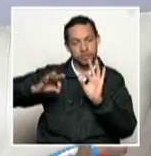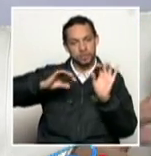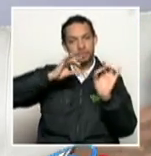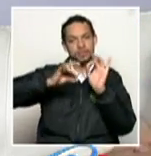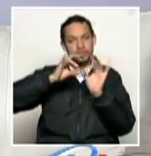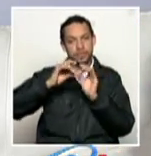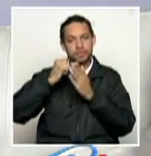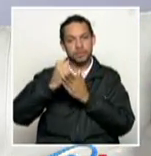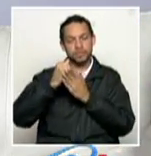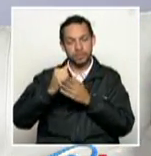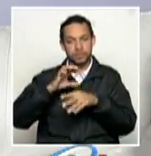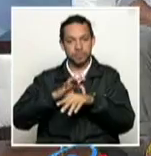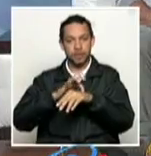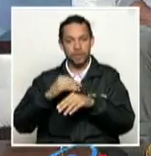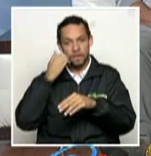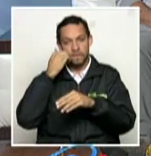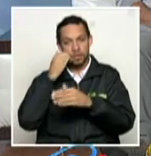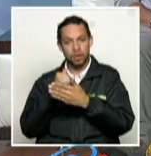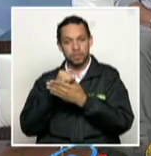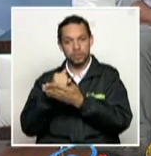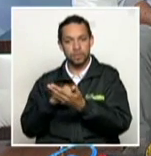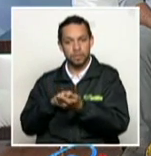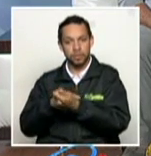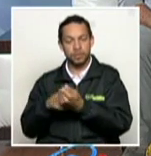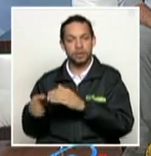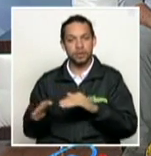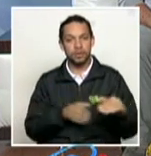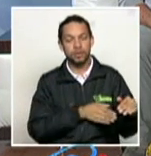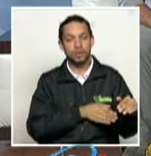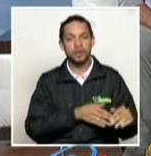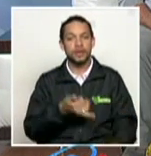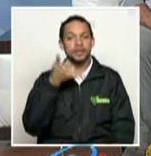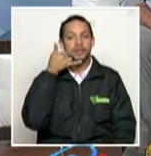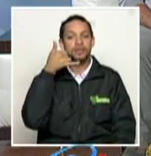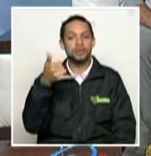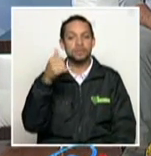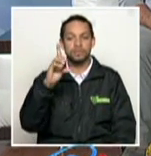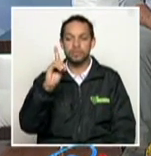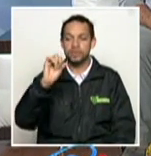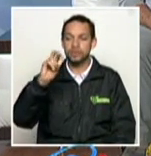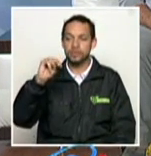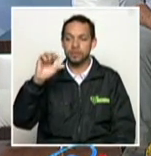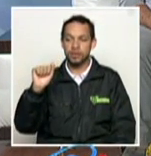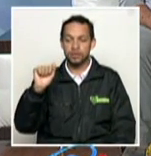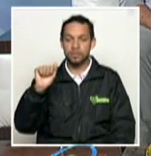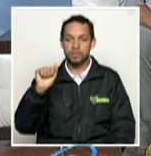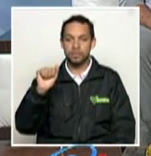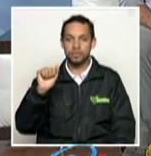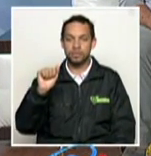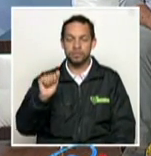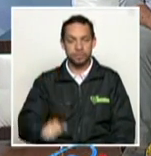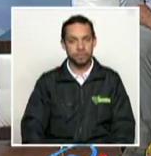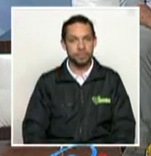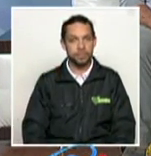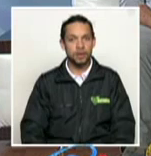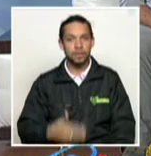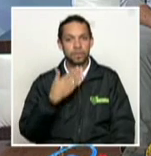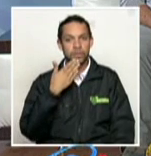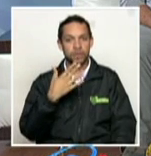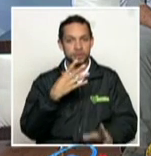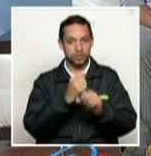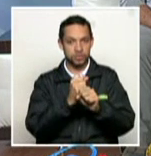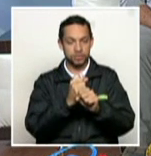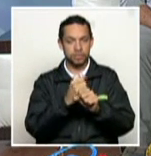esperar tratar enfermedades. En Manizales, una comunicación, Diana, pregunte por favor, bienvenida. Buenas noches,